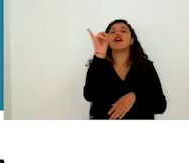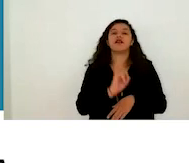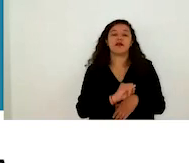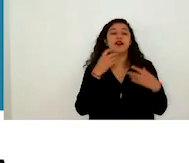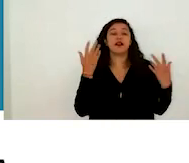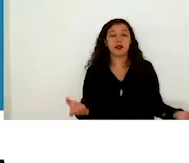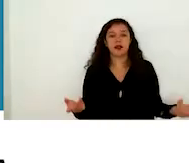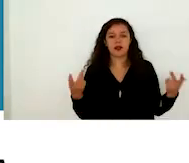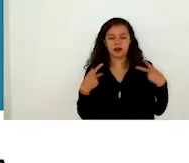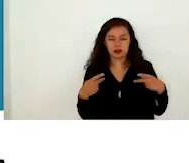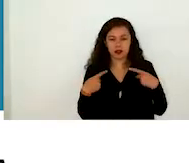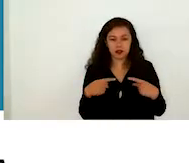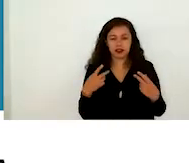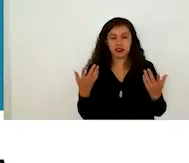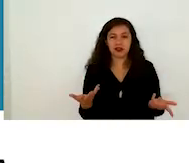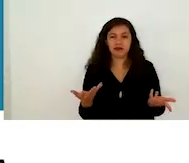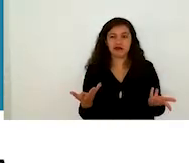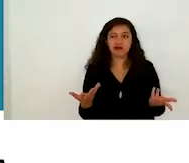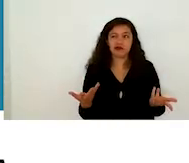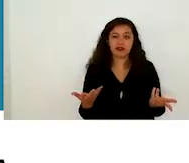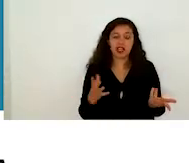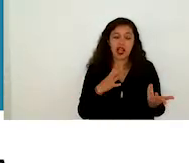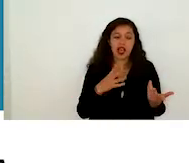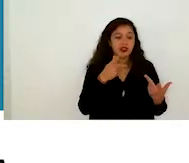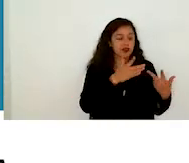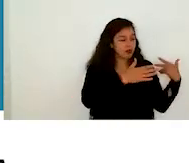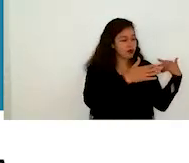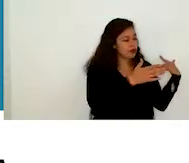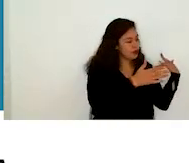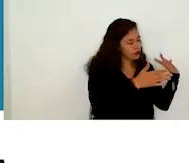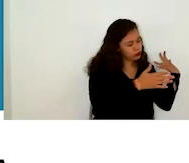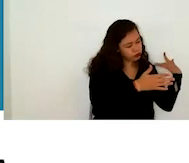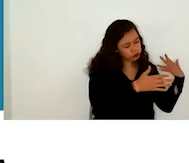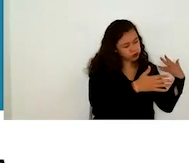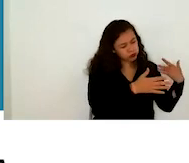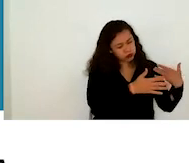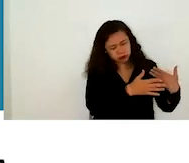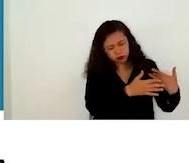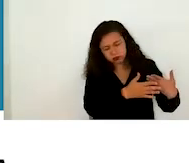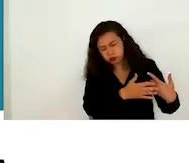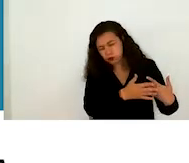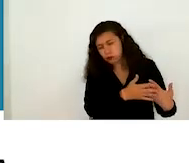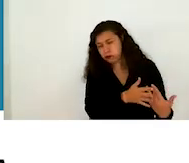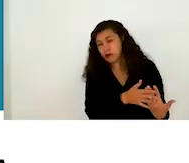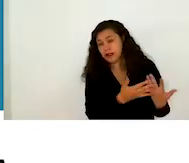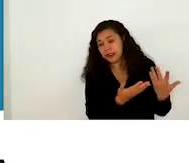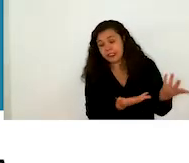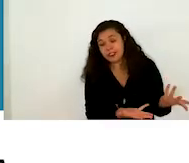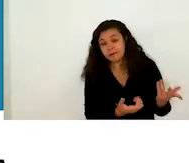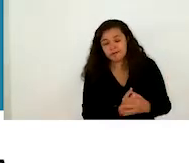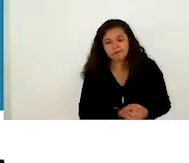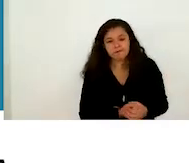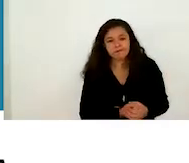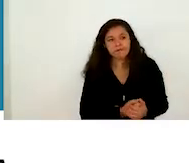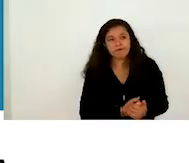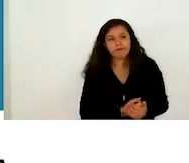persona que trae pues una carga ya de muchos años pues ahora sí